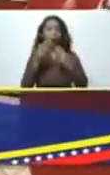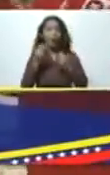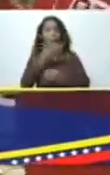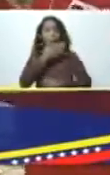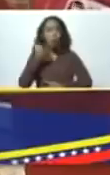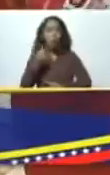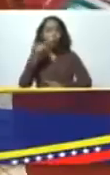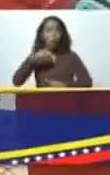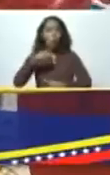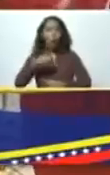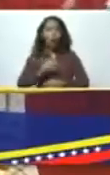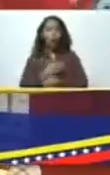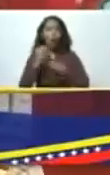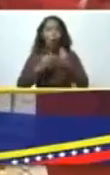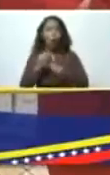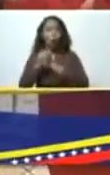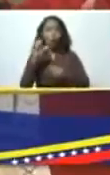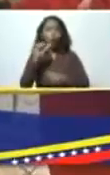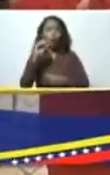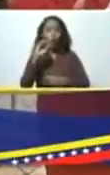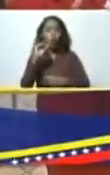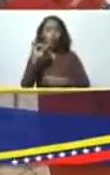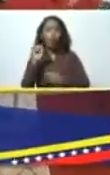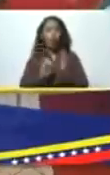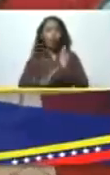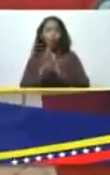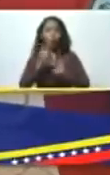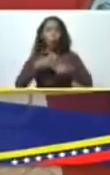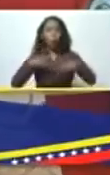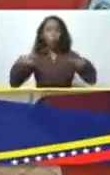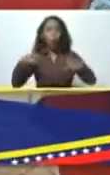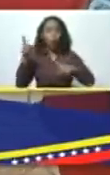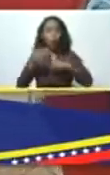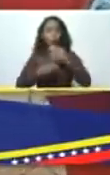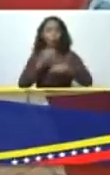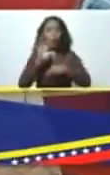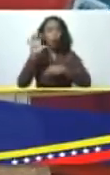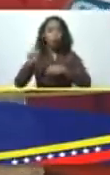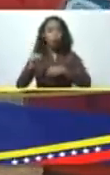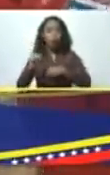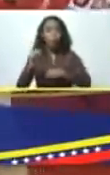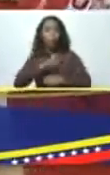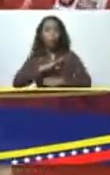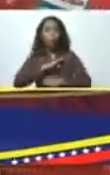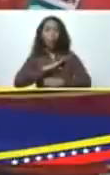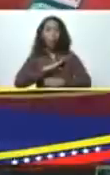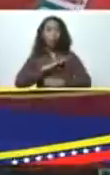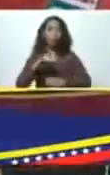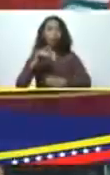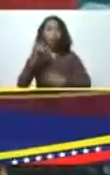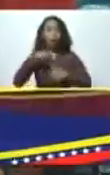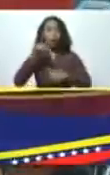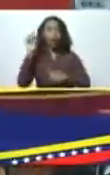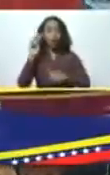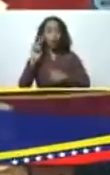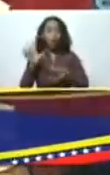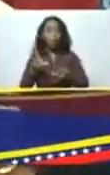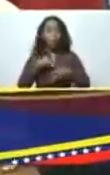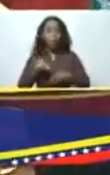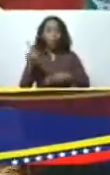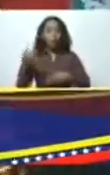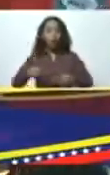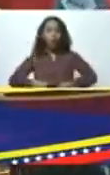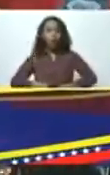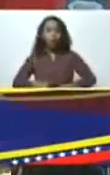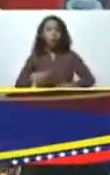cuando, por ejemplo, los commodities como soya y maíz están en aumento, la idea es que vayan, por ejemplo, a consumir pasturas propias del trópico, venezolanas, adaptadas. Ese es el gran